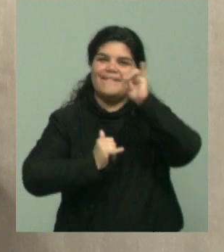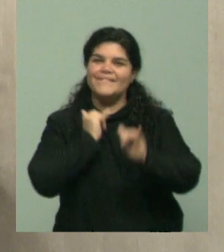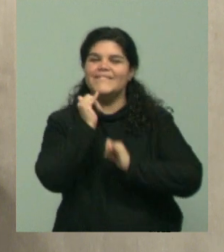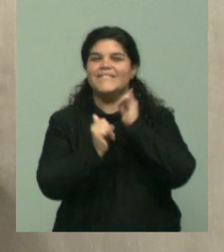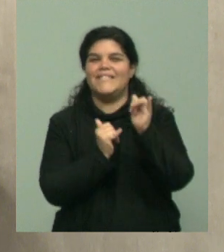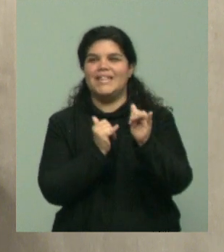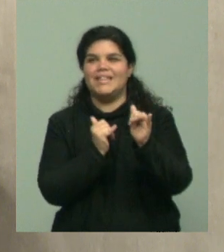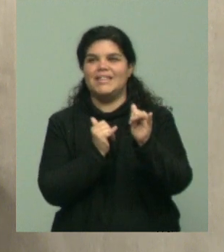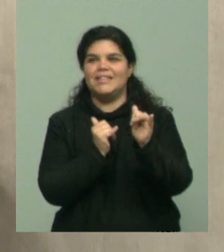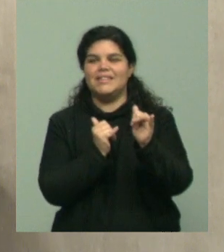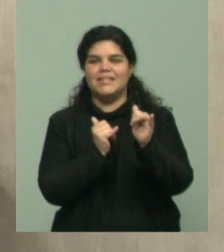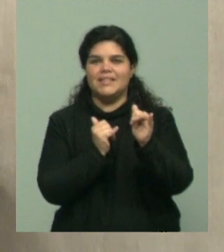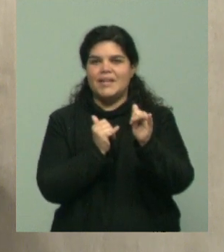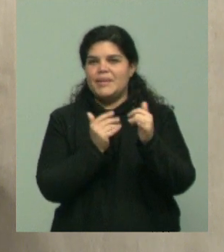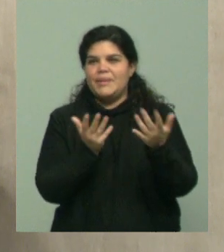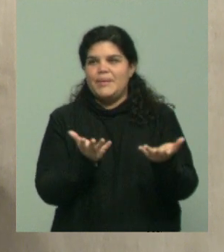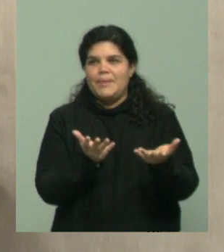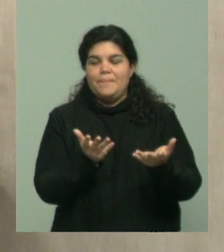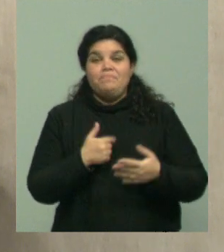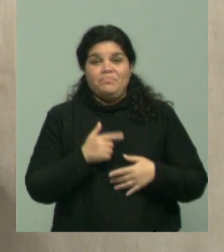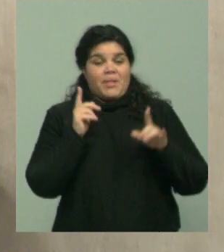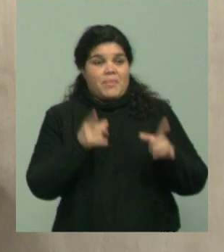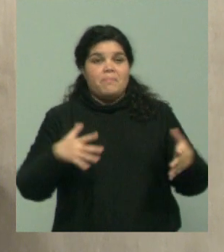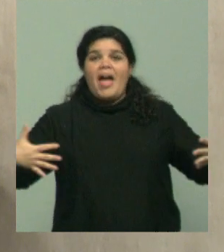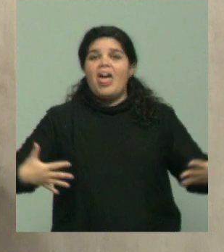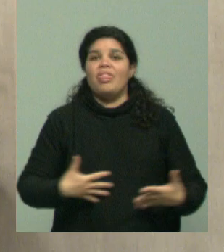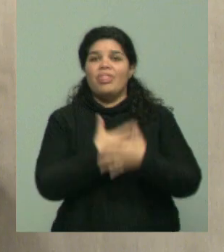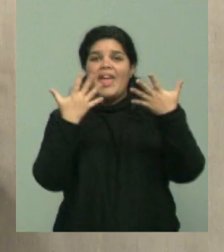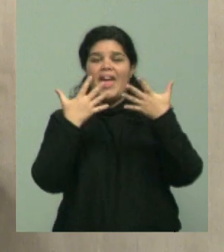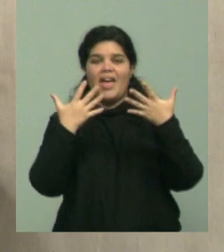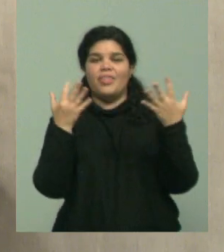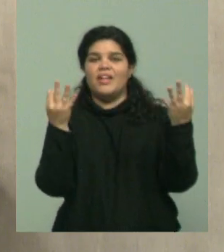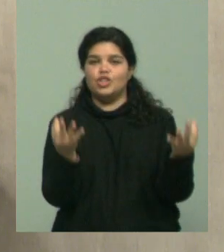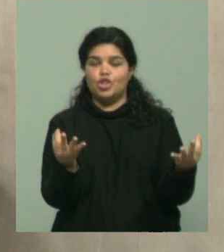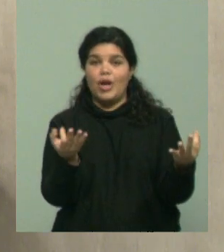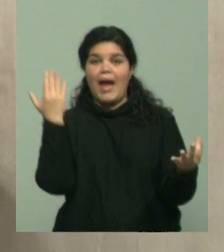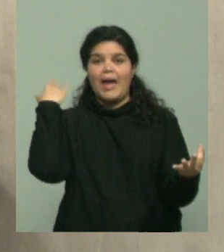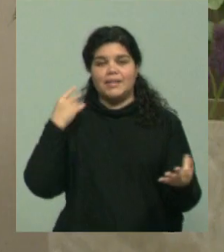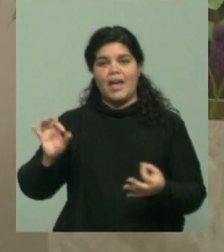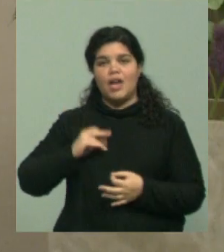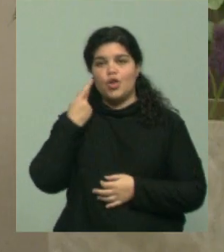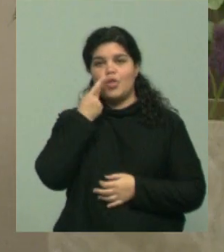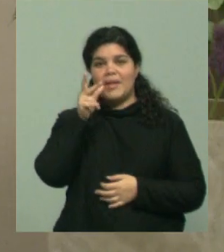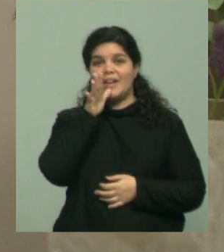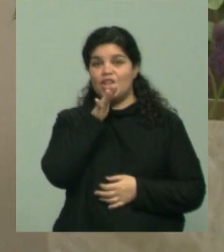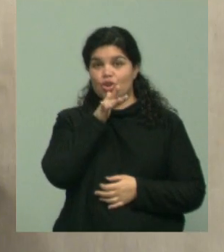indagar. El Día del Yoga se crea en el año 2014, sí, por la ONU.